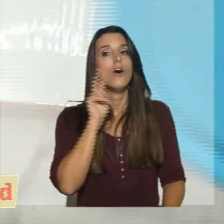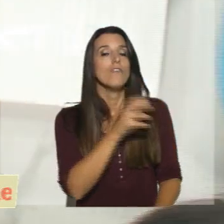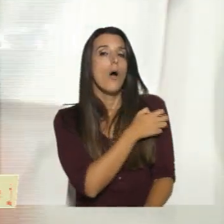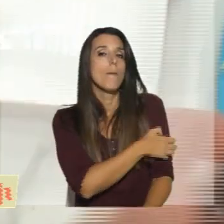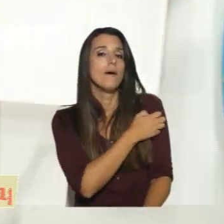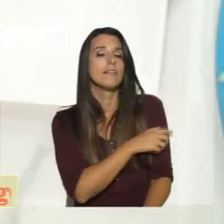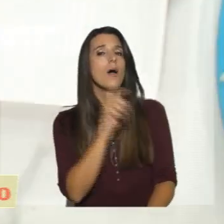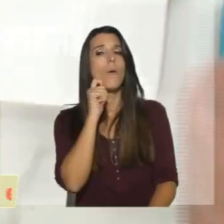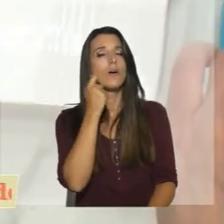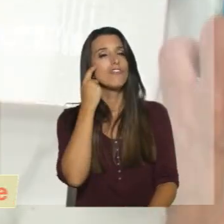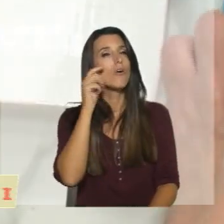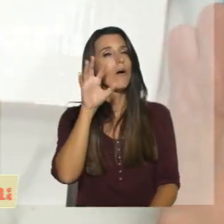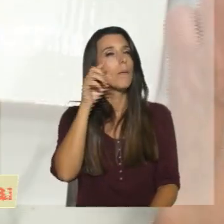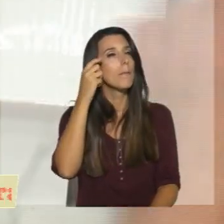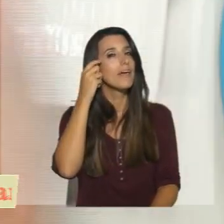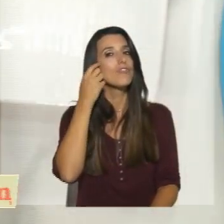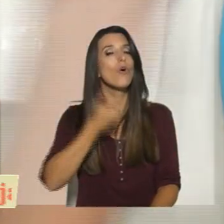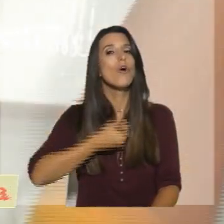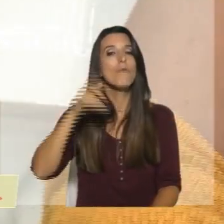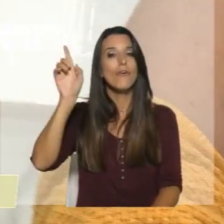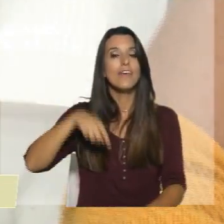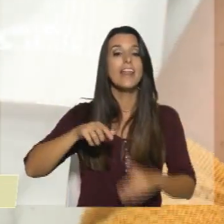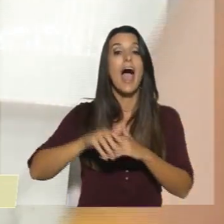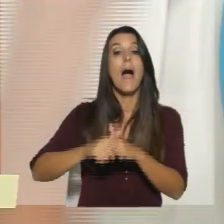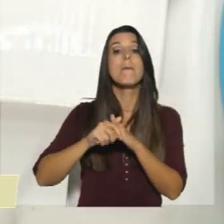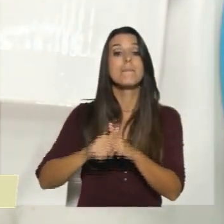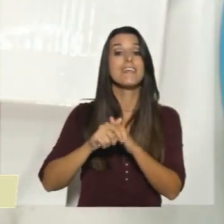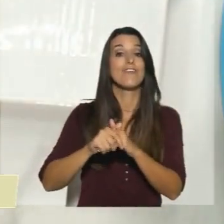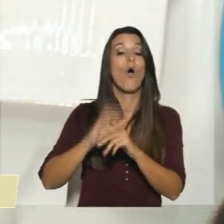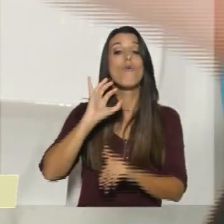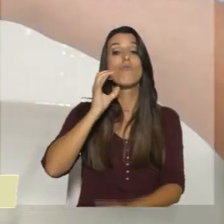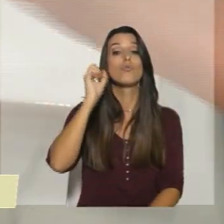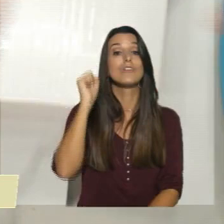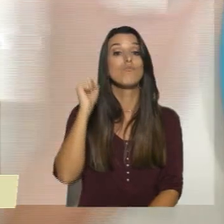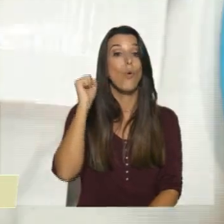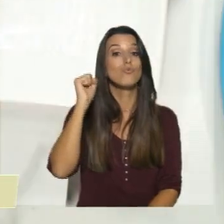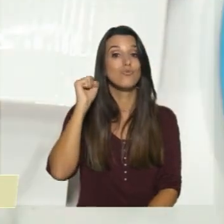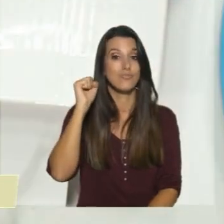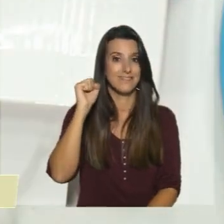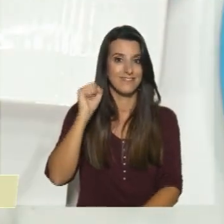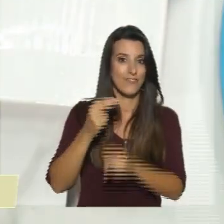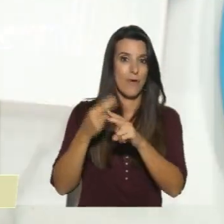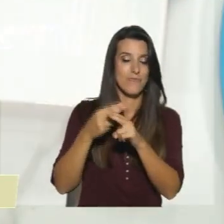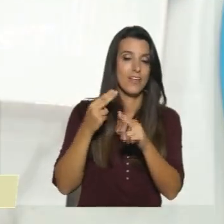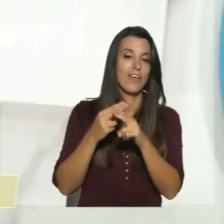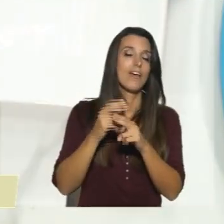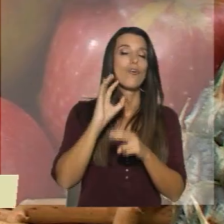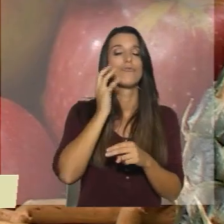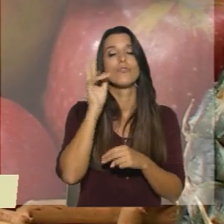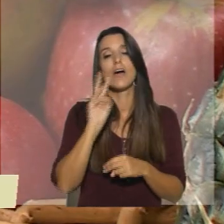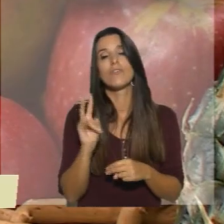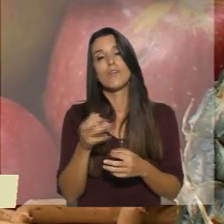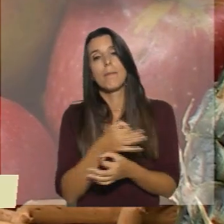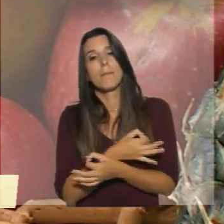y no puedo dejar de pensar de dónde vienen, de nuestros amigos de Frutibus, que tienen todas las mejores frutas y verduras que las encuentran